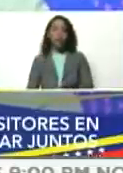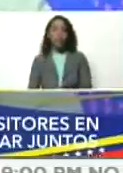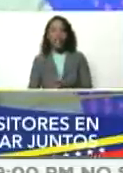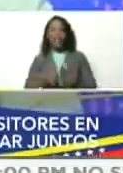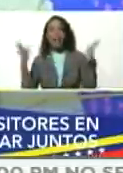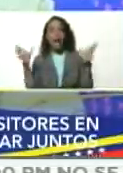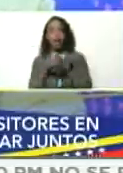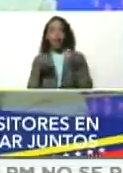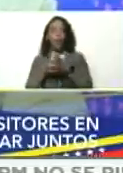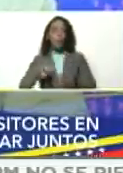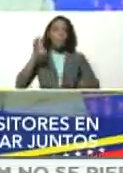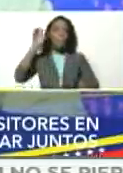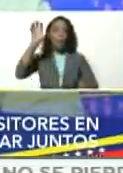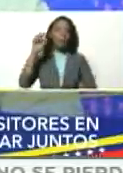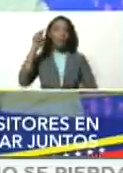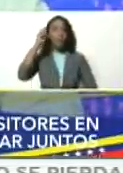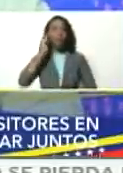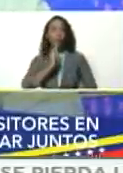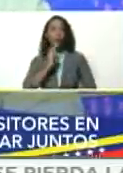polo patriótico Simón Bolívar.